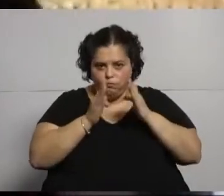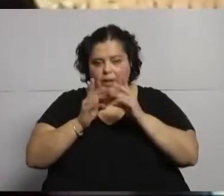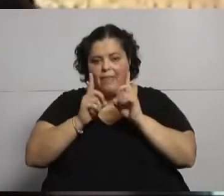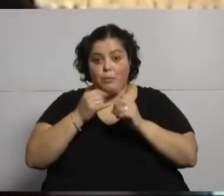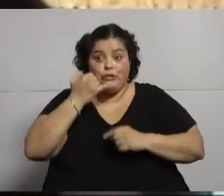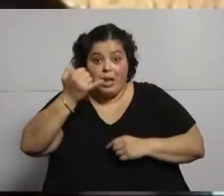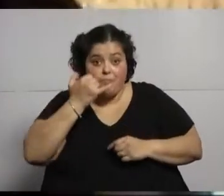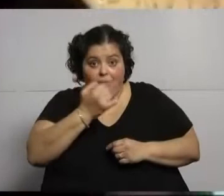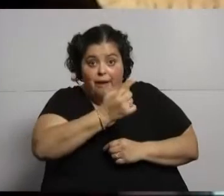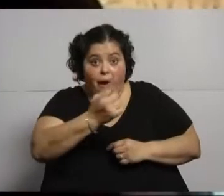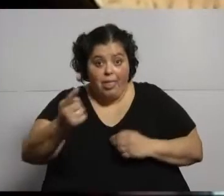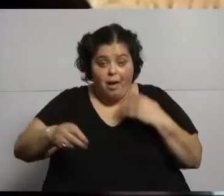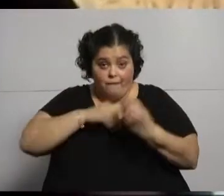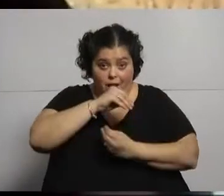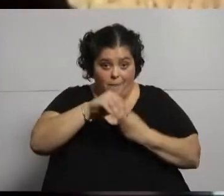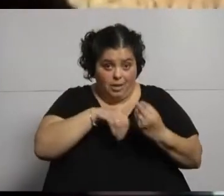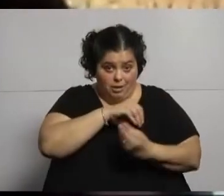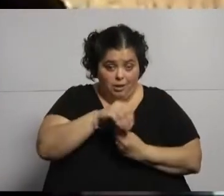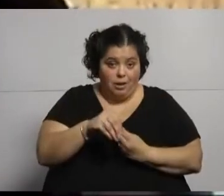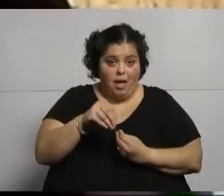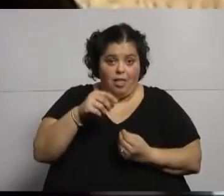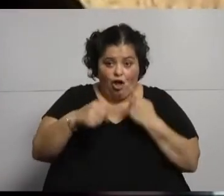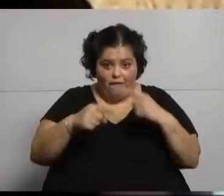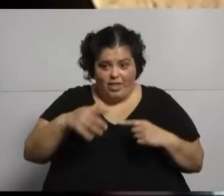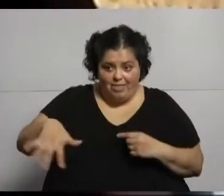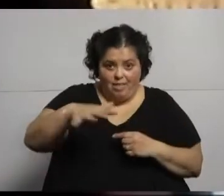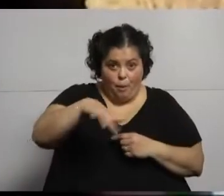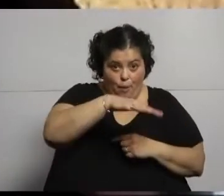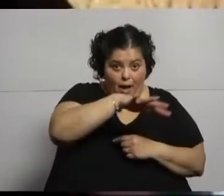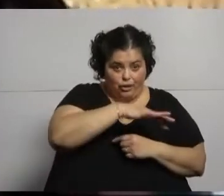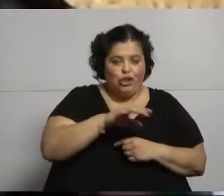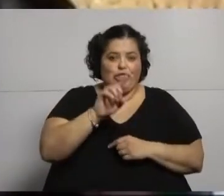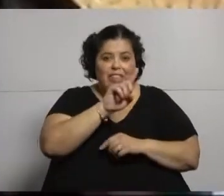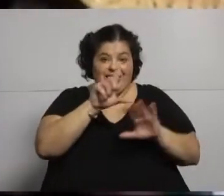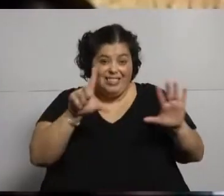cada una de estas familias de los barrios que participan, de los 17 jardines.